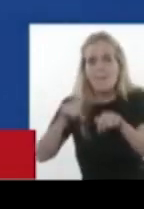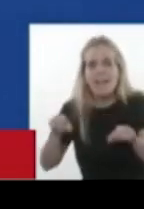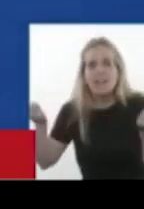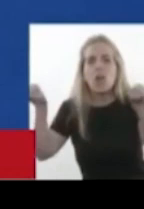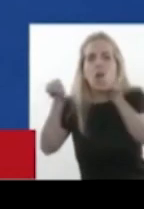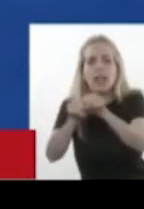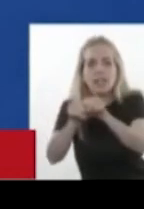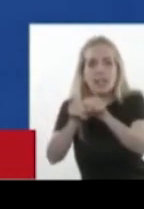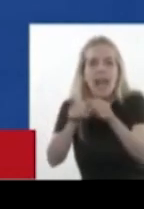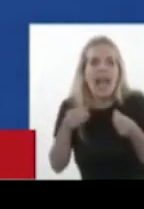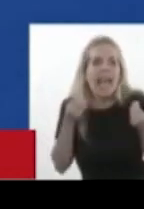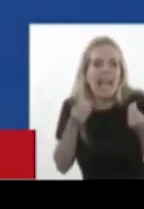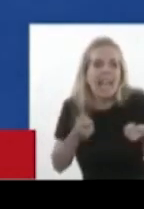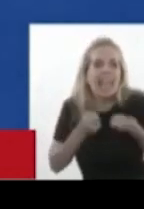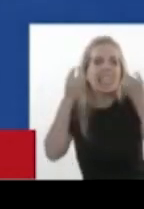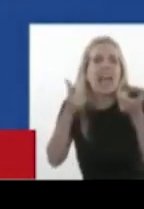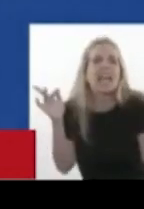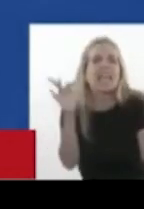llevar fibra óptica